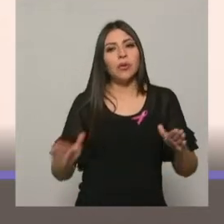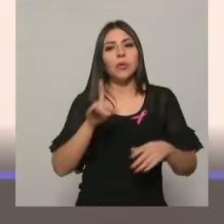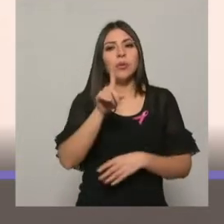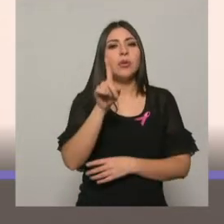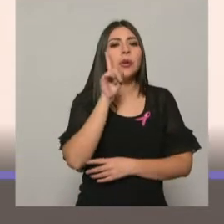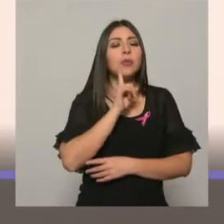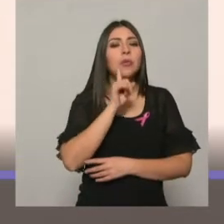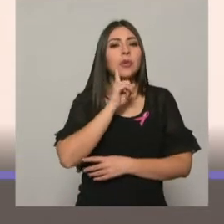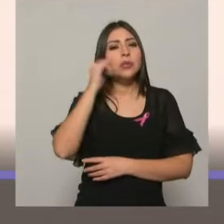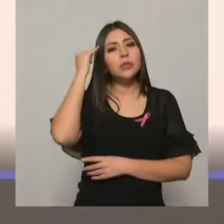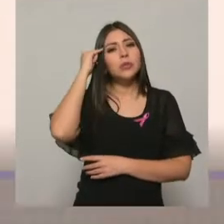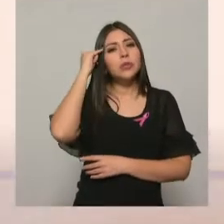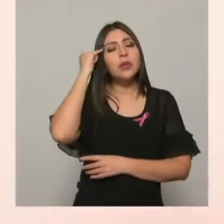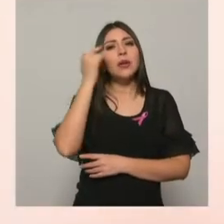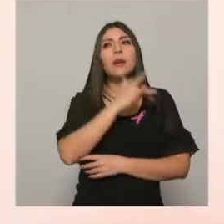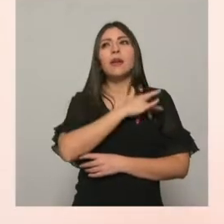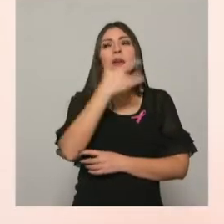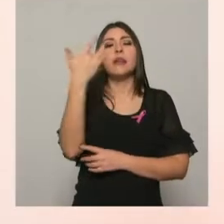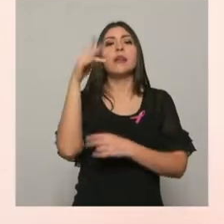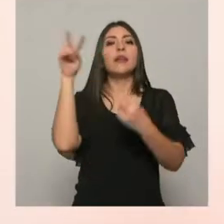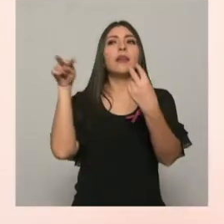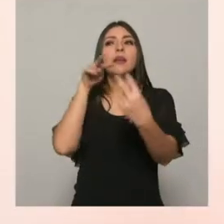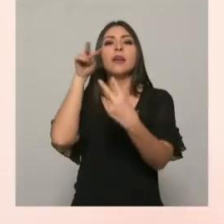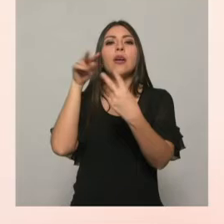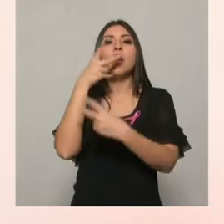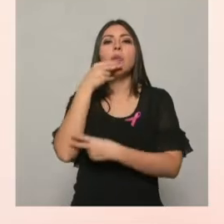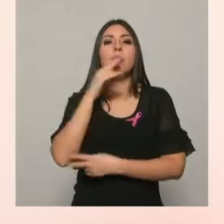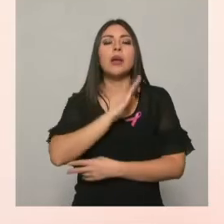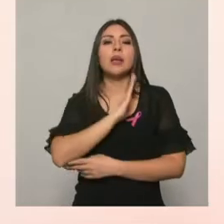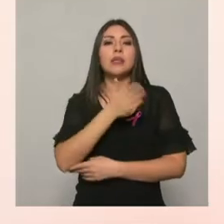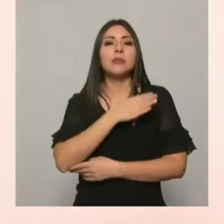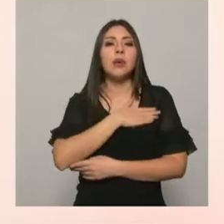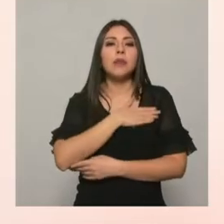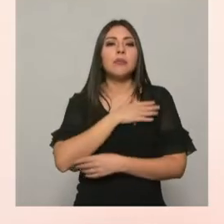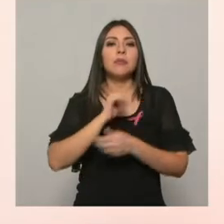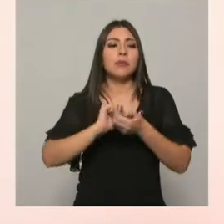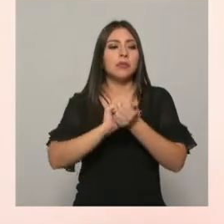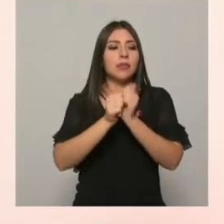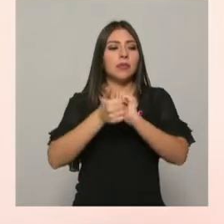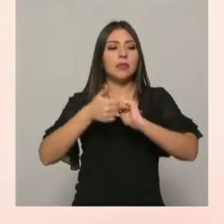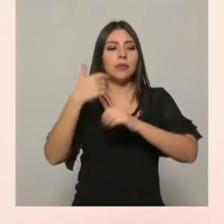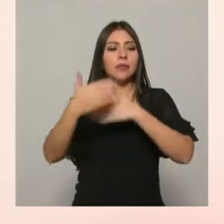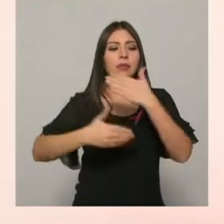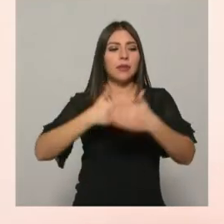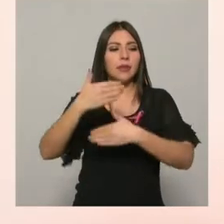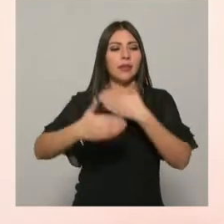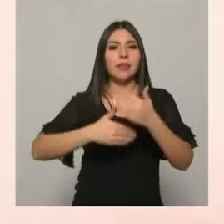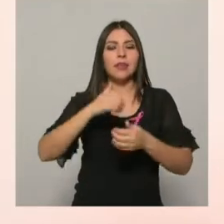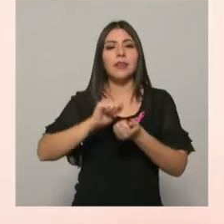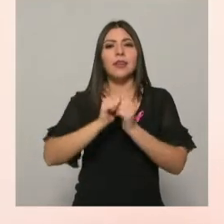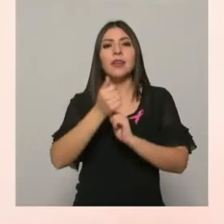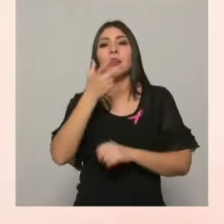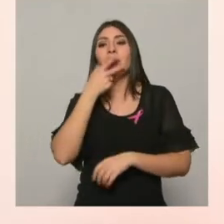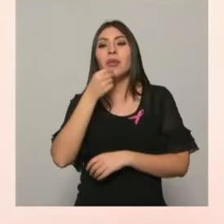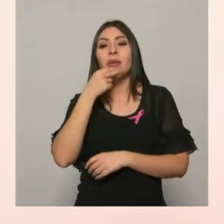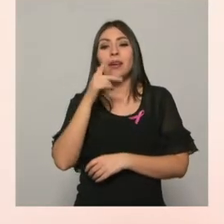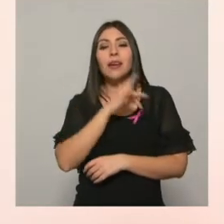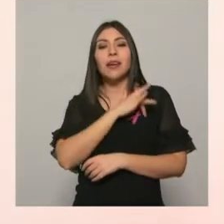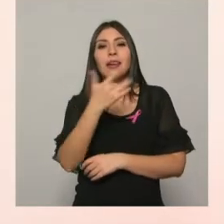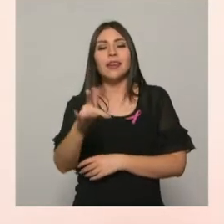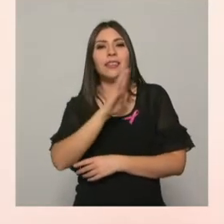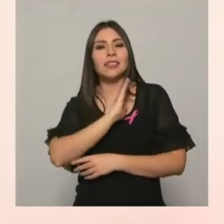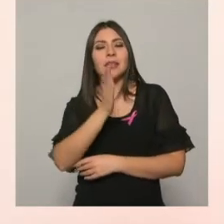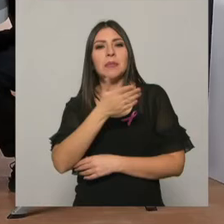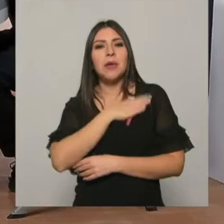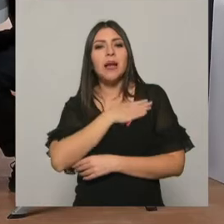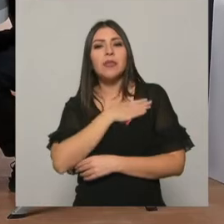de un español y desafortunadamente tuvo que pagar las consecuencias por enamorarse del español, perdiendo a sus hijos en esa parte, ¿no?